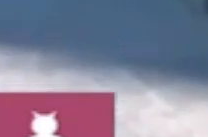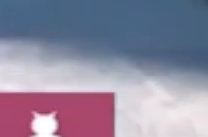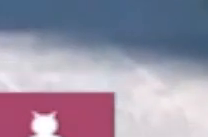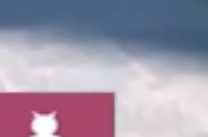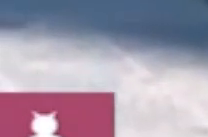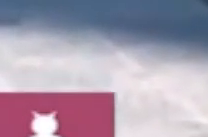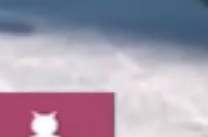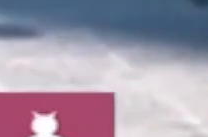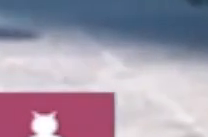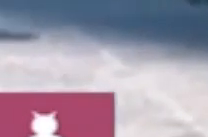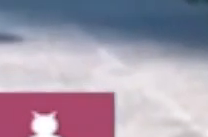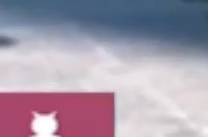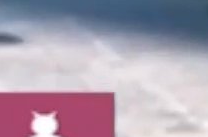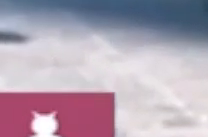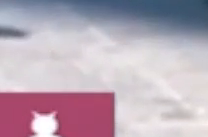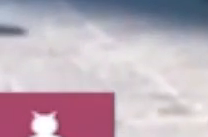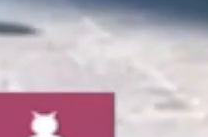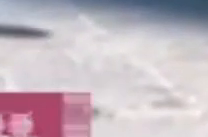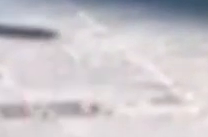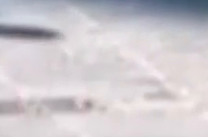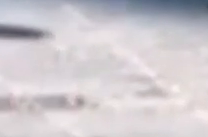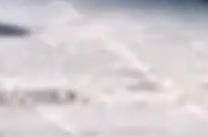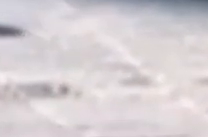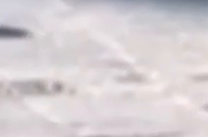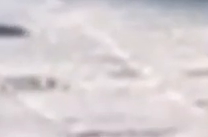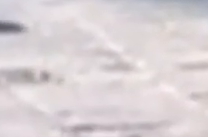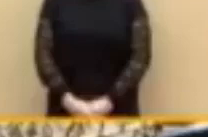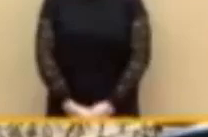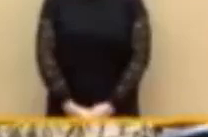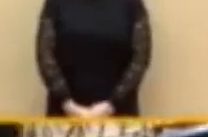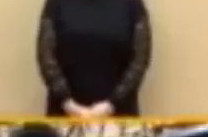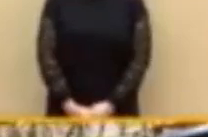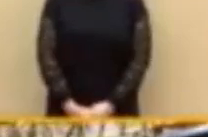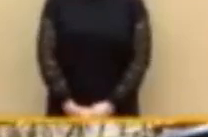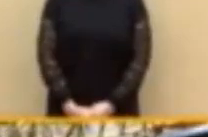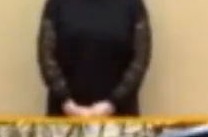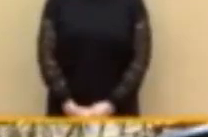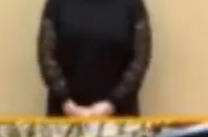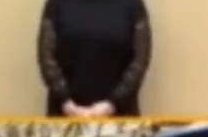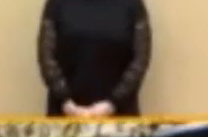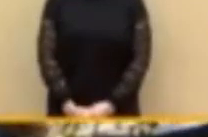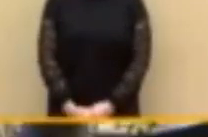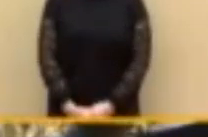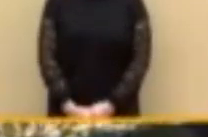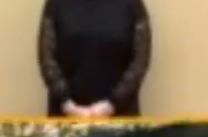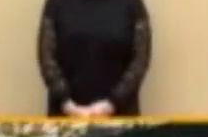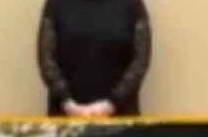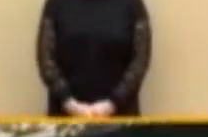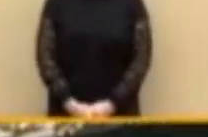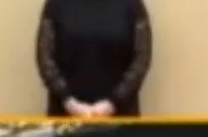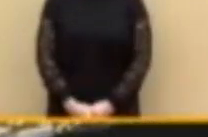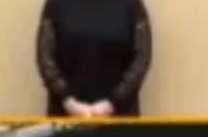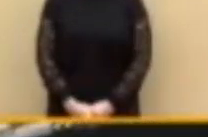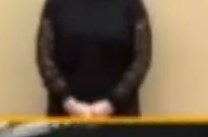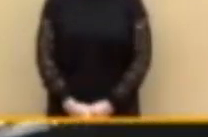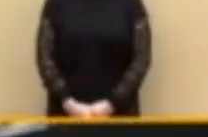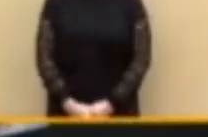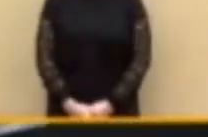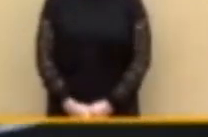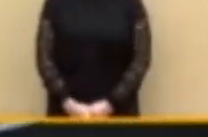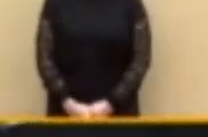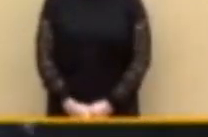en el que los herederos de los criminales de eta pueden salir a la tribuna a mofarse